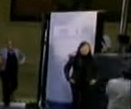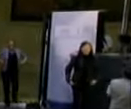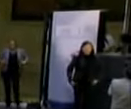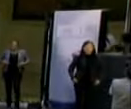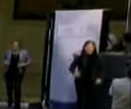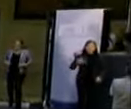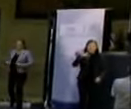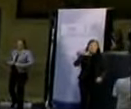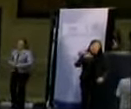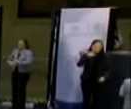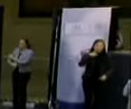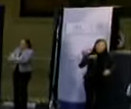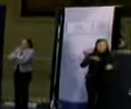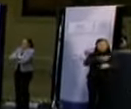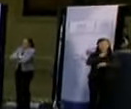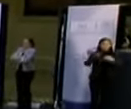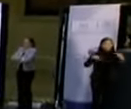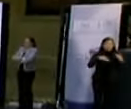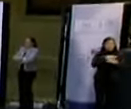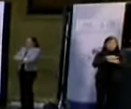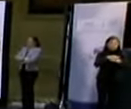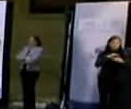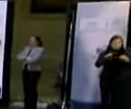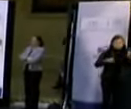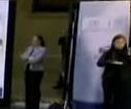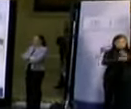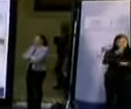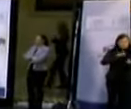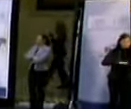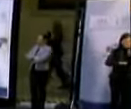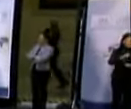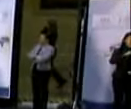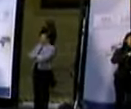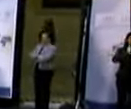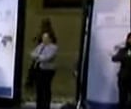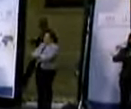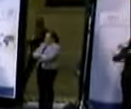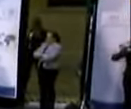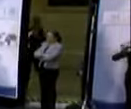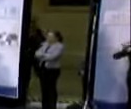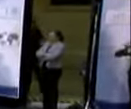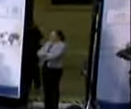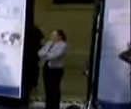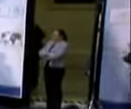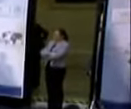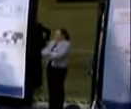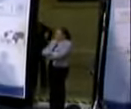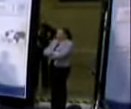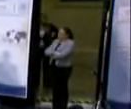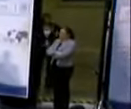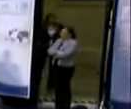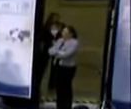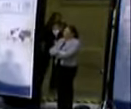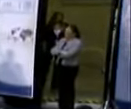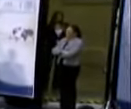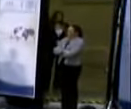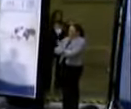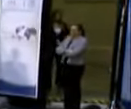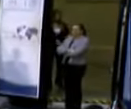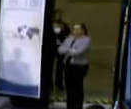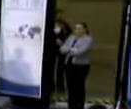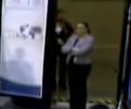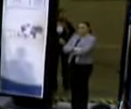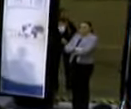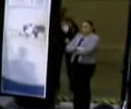gran esfuerzo en nuestras embajadas, verdaderamente nos sentimos muy orgullosos de su tarea en el exterior. Ahora quisiera